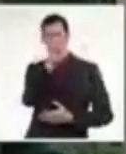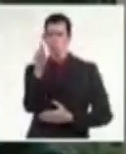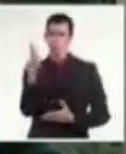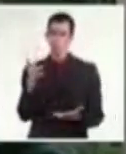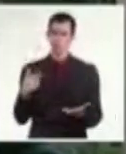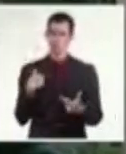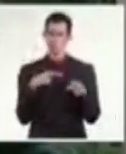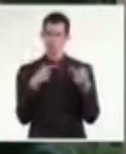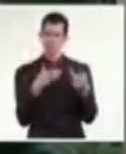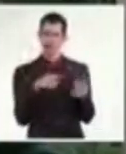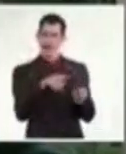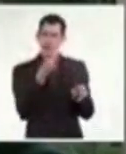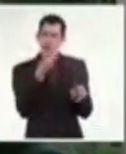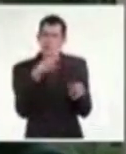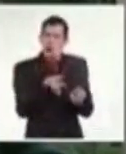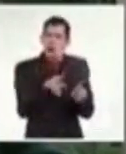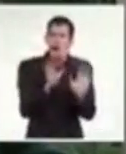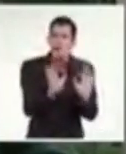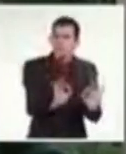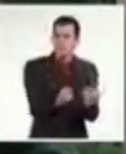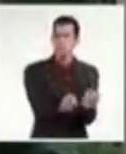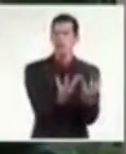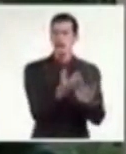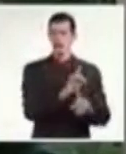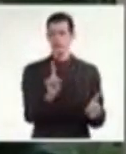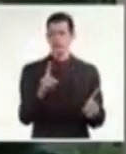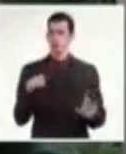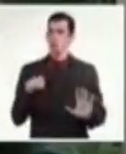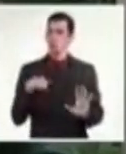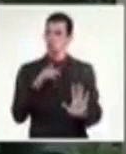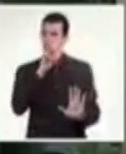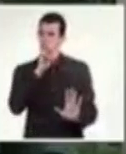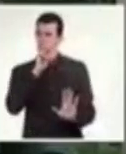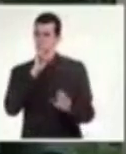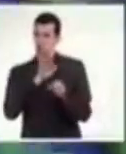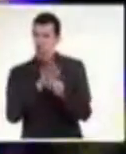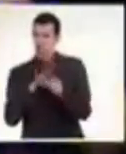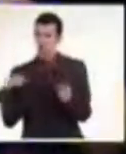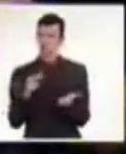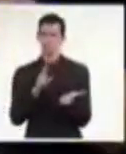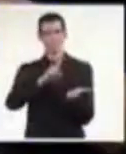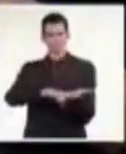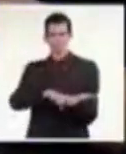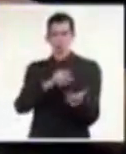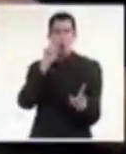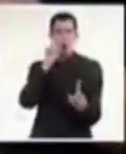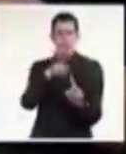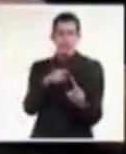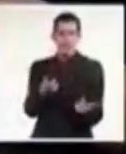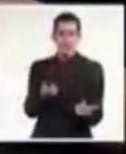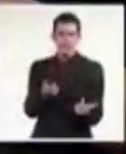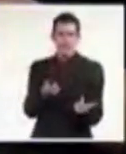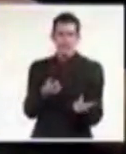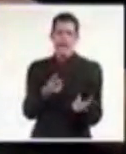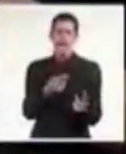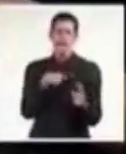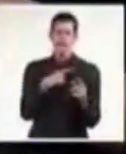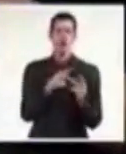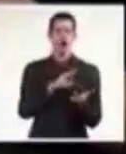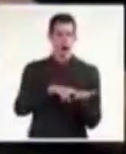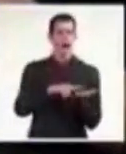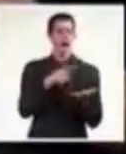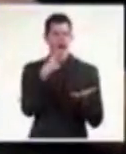Y me di entonces a la tarea de estar allí, pero para desenmascararlo completamente. Como ya se hace habitual, desde